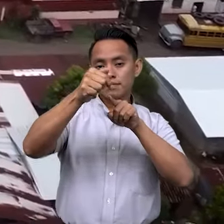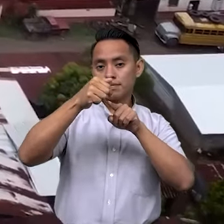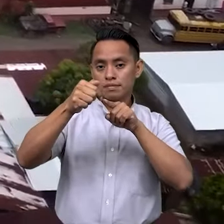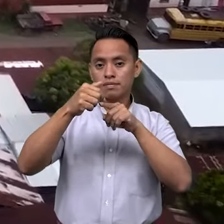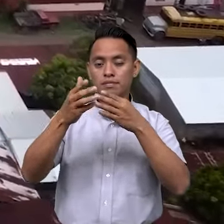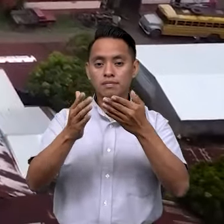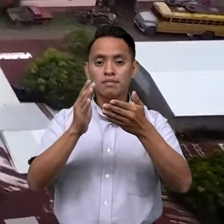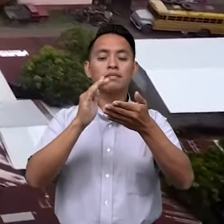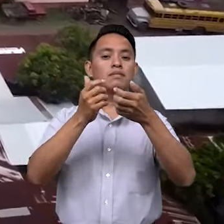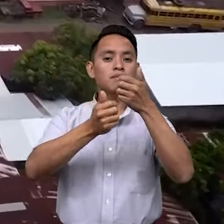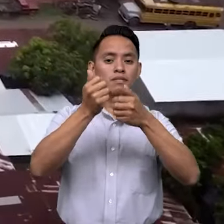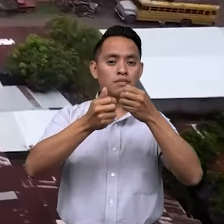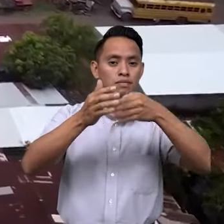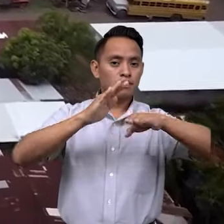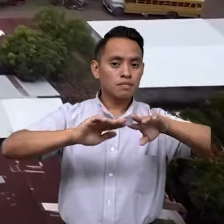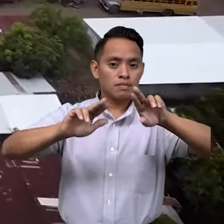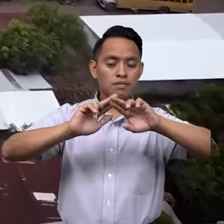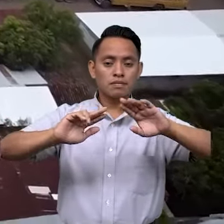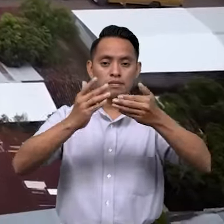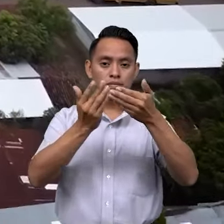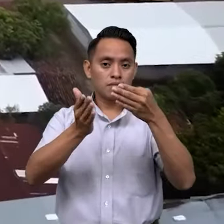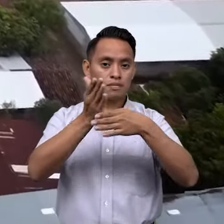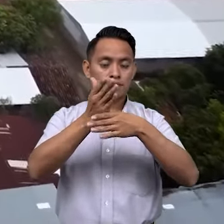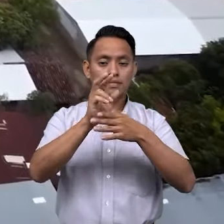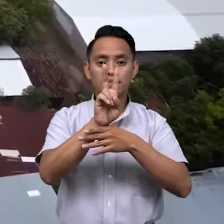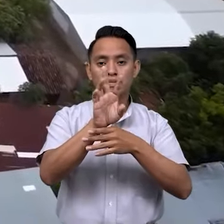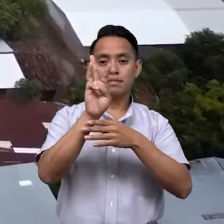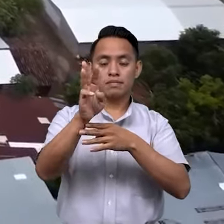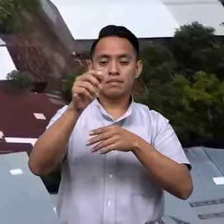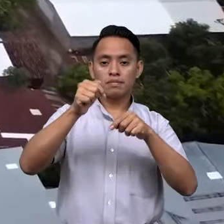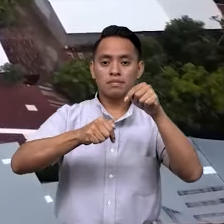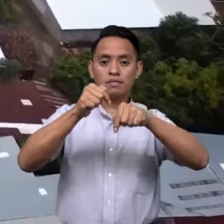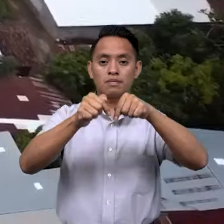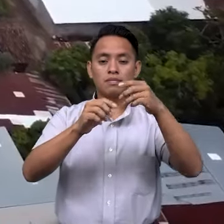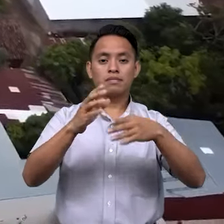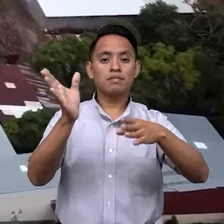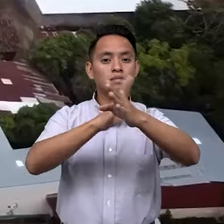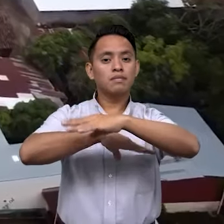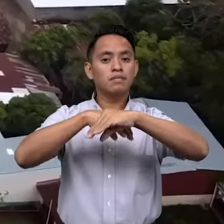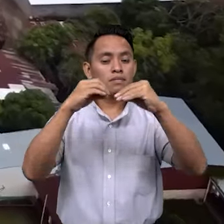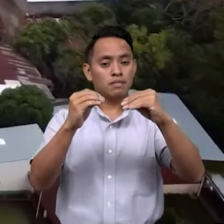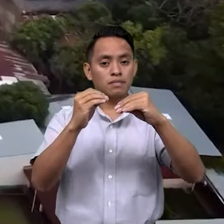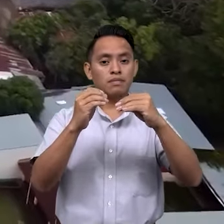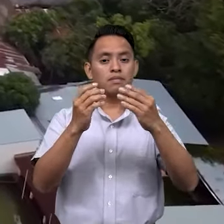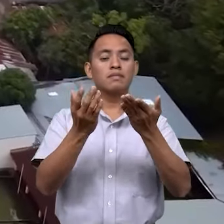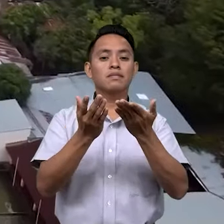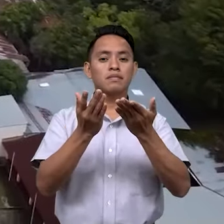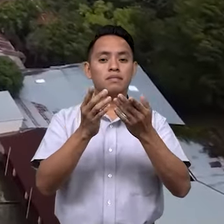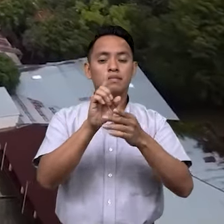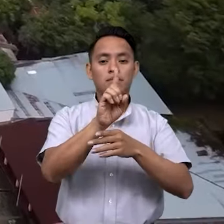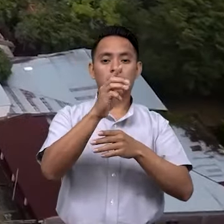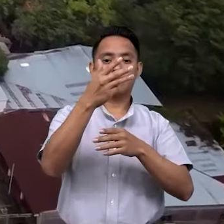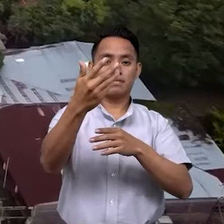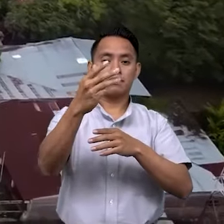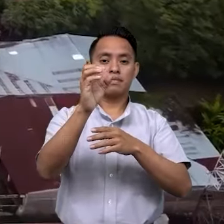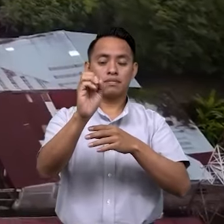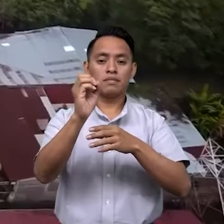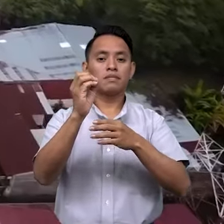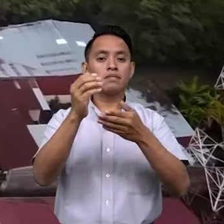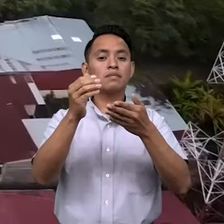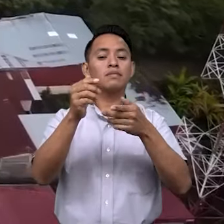municipio multiamenazas, ubicado a 23 kilómetros de la ciudad de Jinotega y a 190 kilómetros de